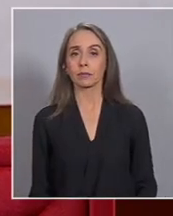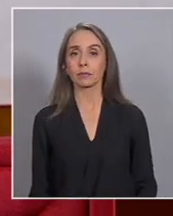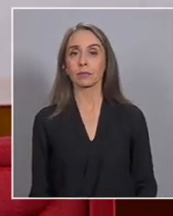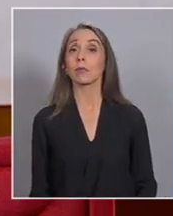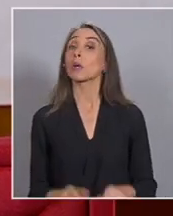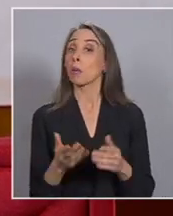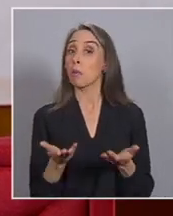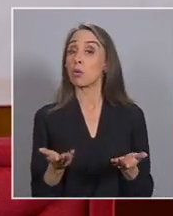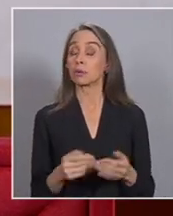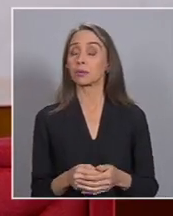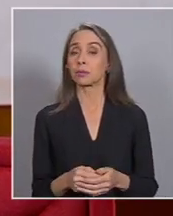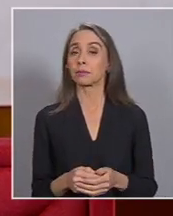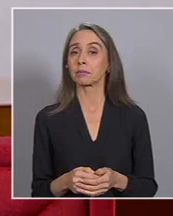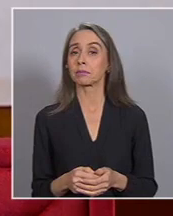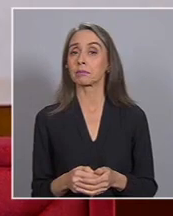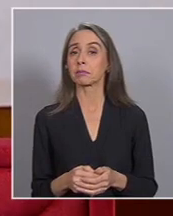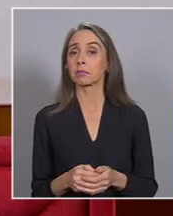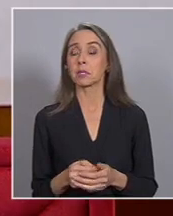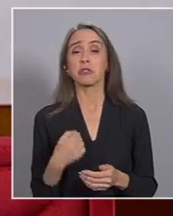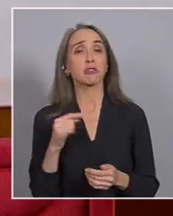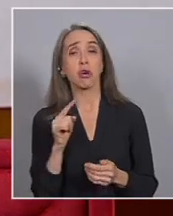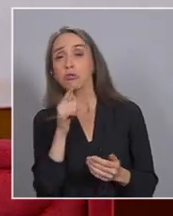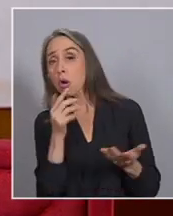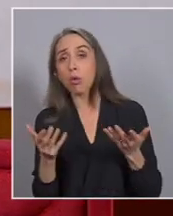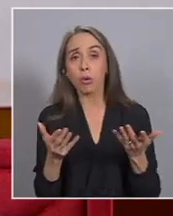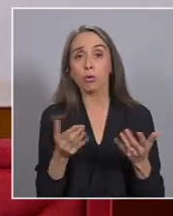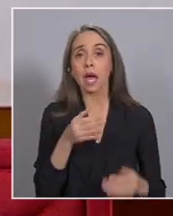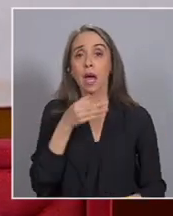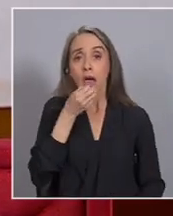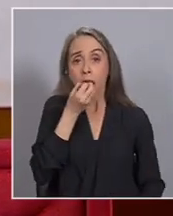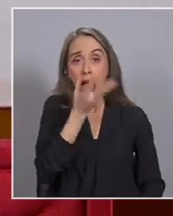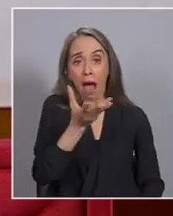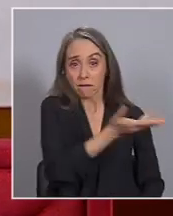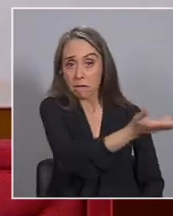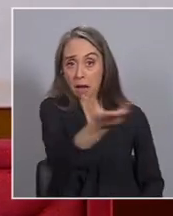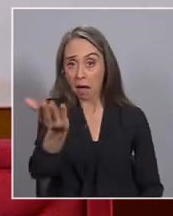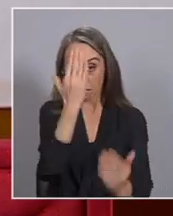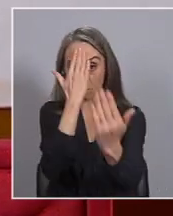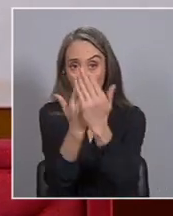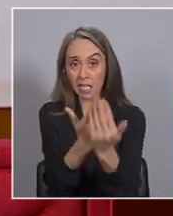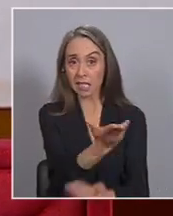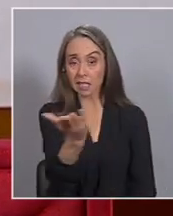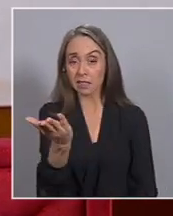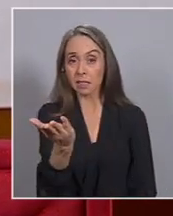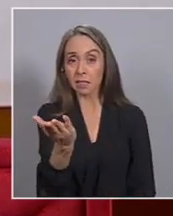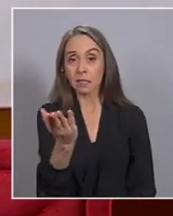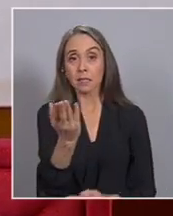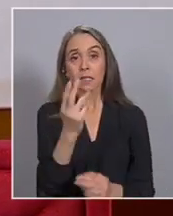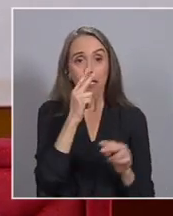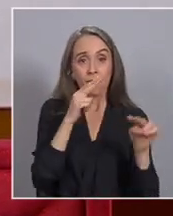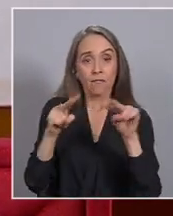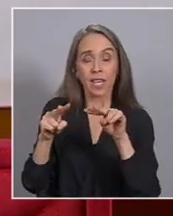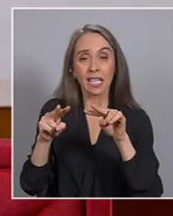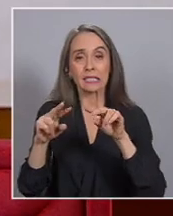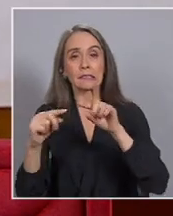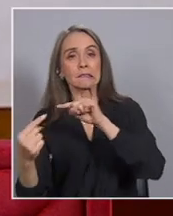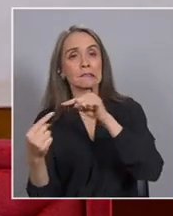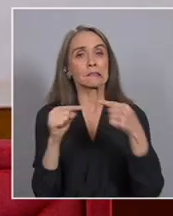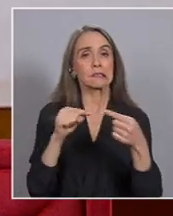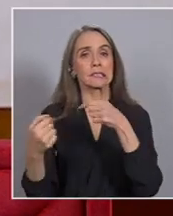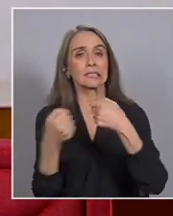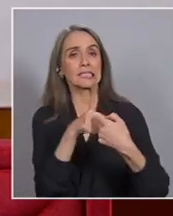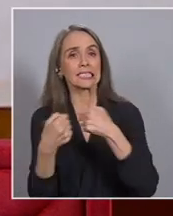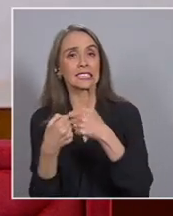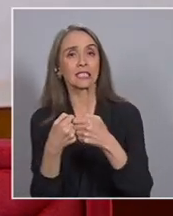Por ello, no tengo ningún complejo en declarar aquí ante ustedes que al ver la situación de discordia en